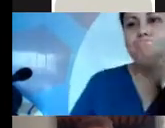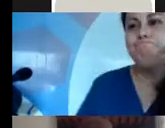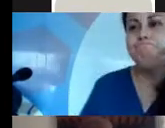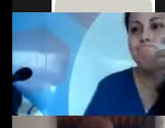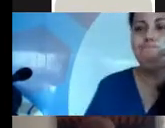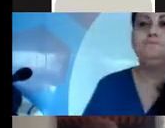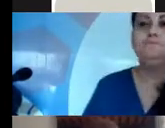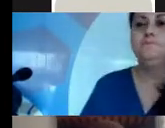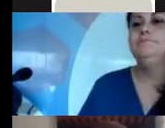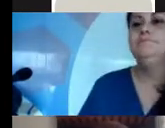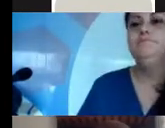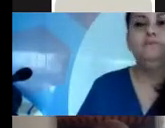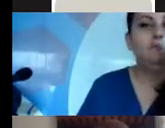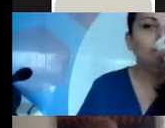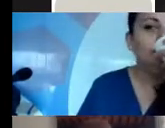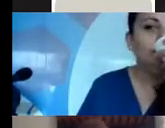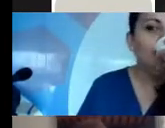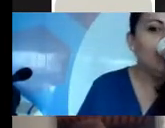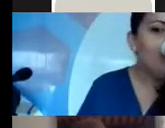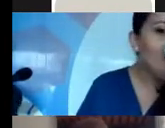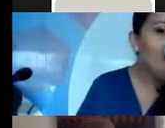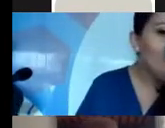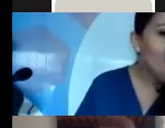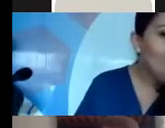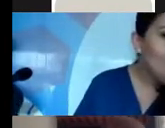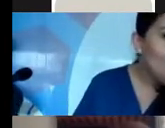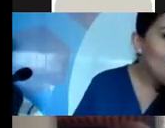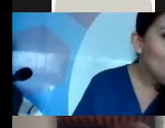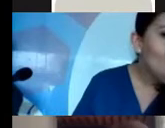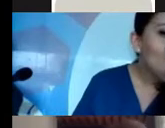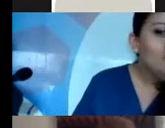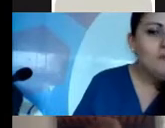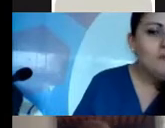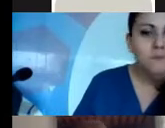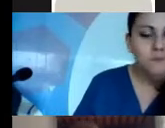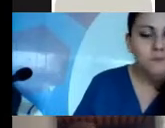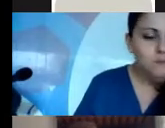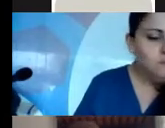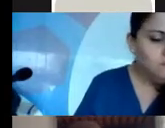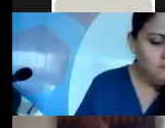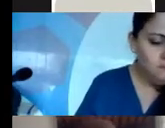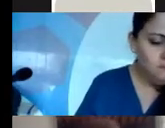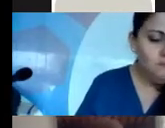o no con la ayuda de algún otro terapeuta o la mamá o el papá o el